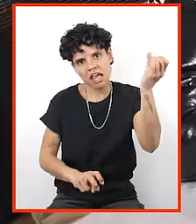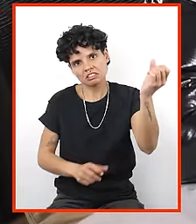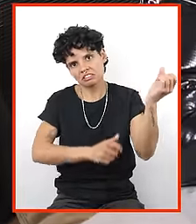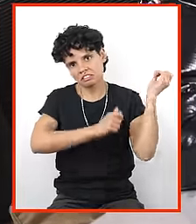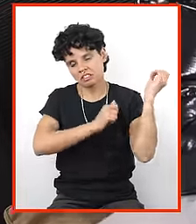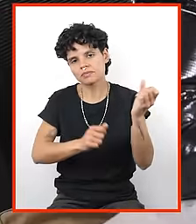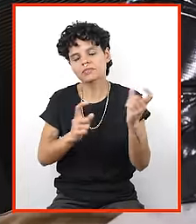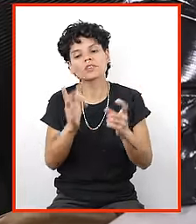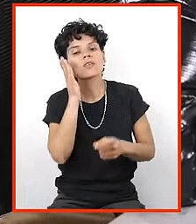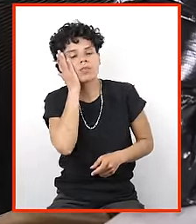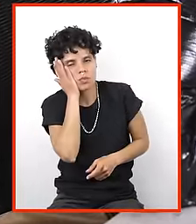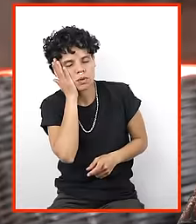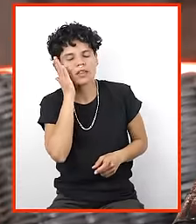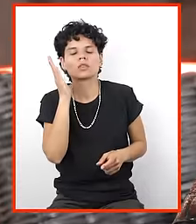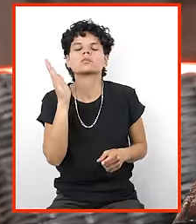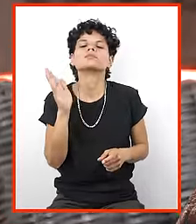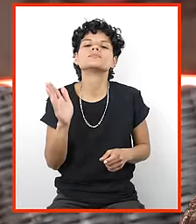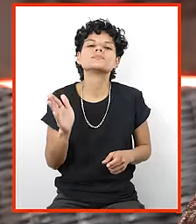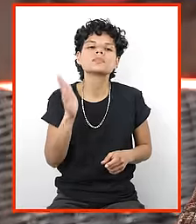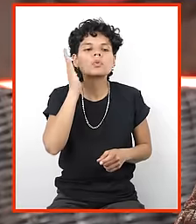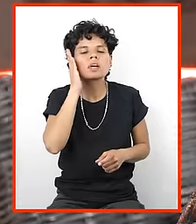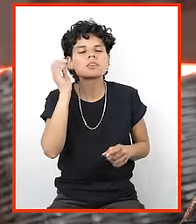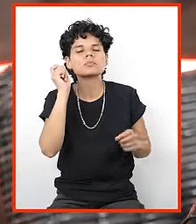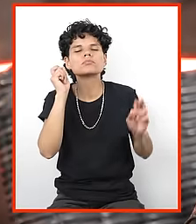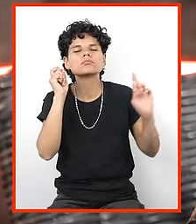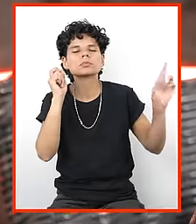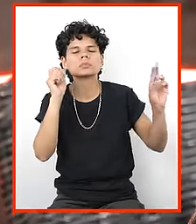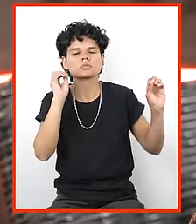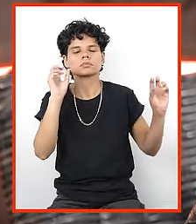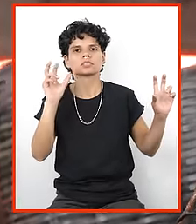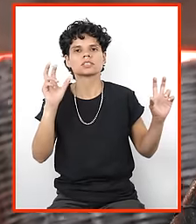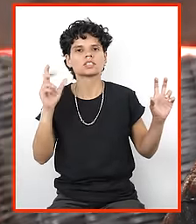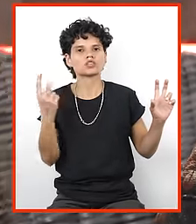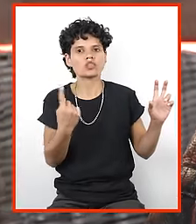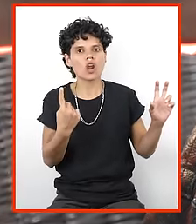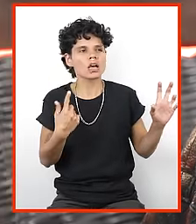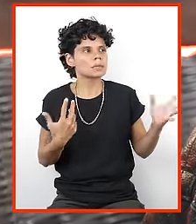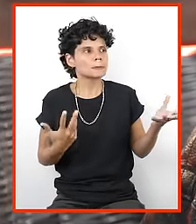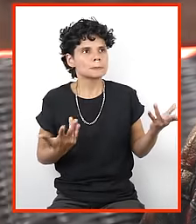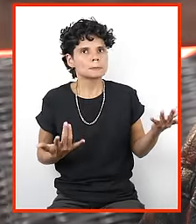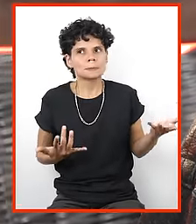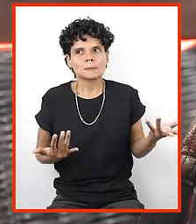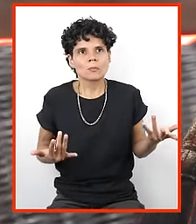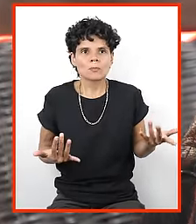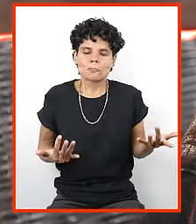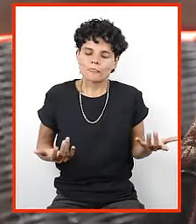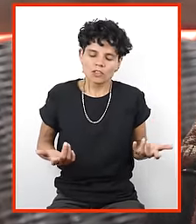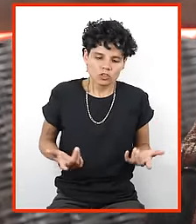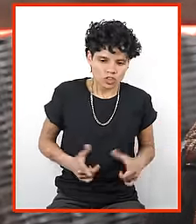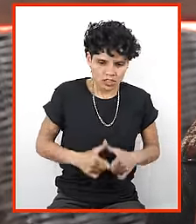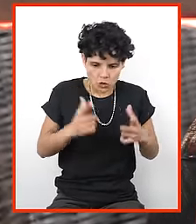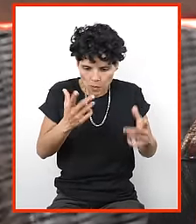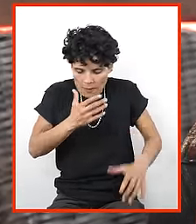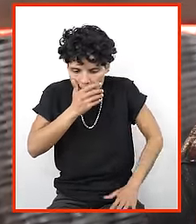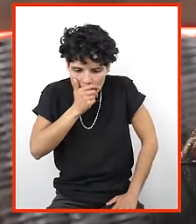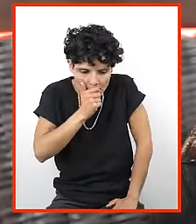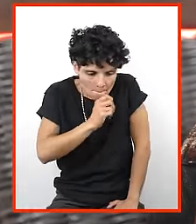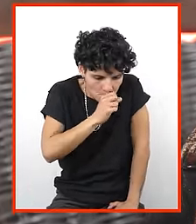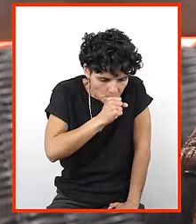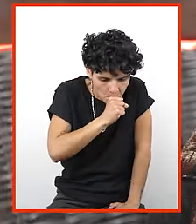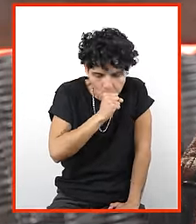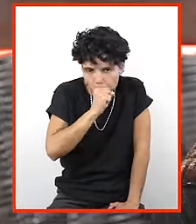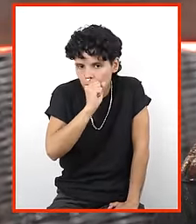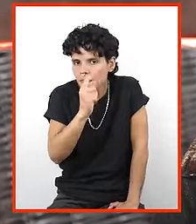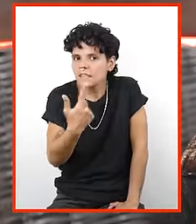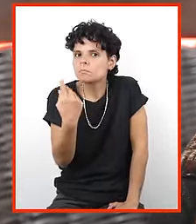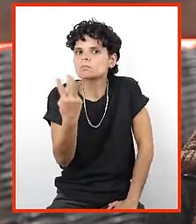y escuché un ruido y estaba sola. Y yo dije, concha tu madre, ¿y quién anda ahí? Yo me quedé media hora escuchando